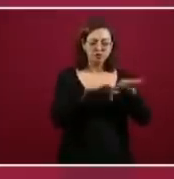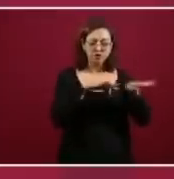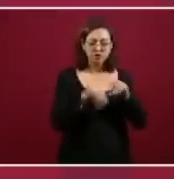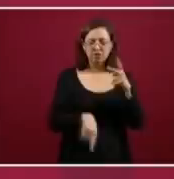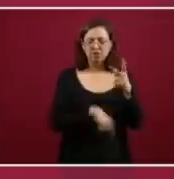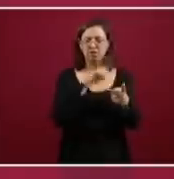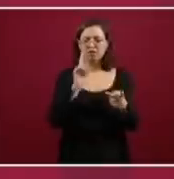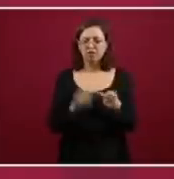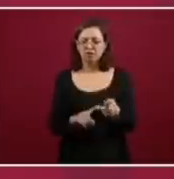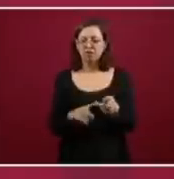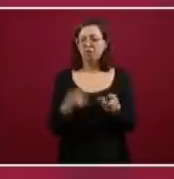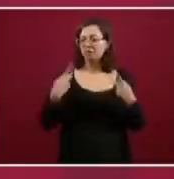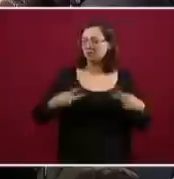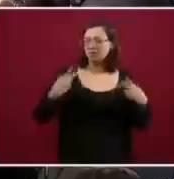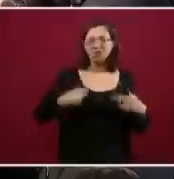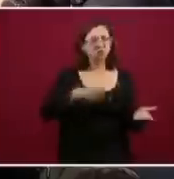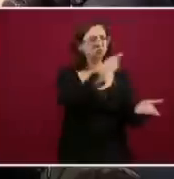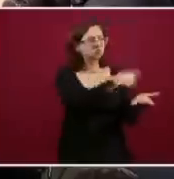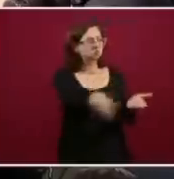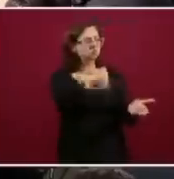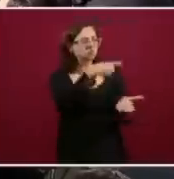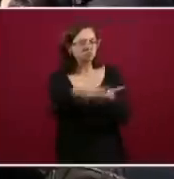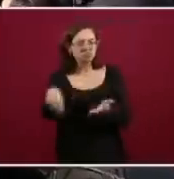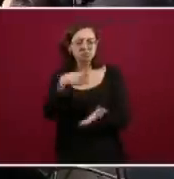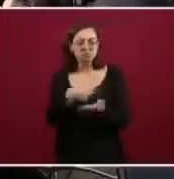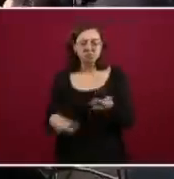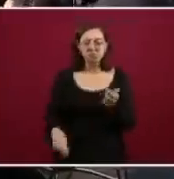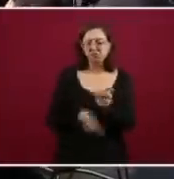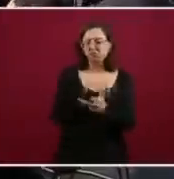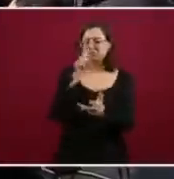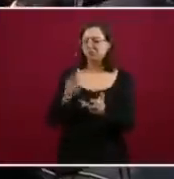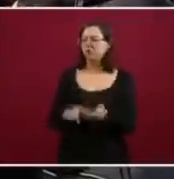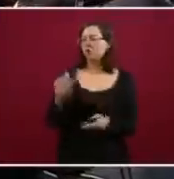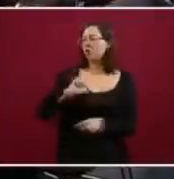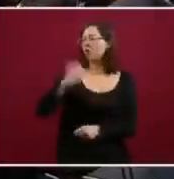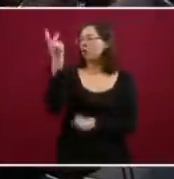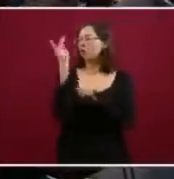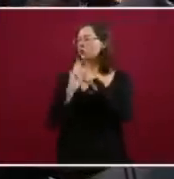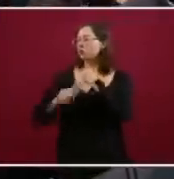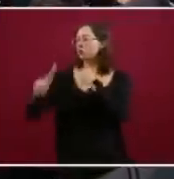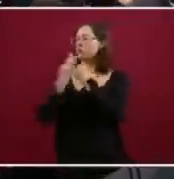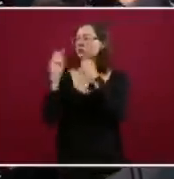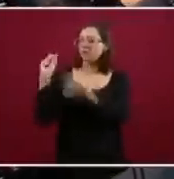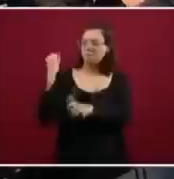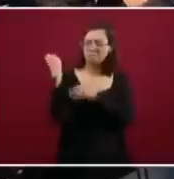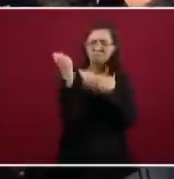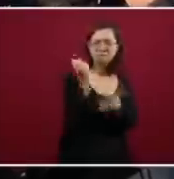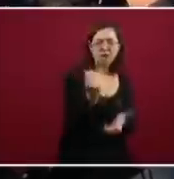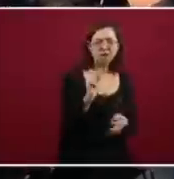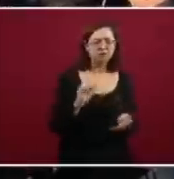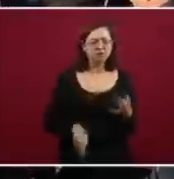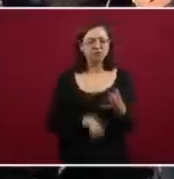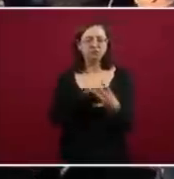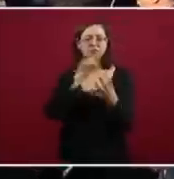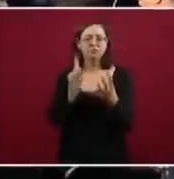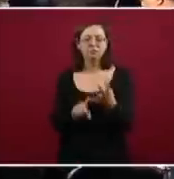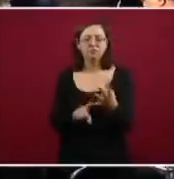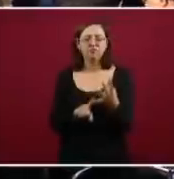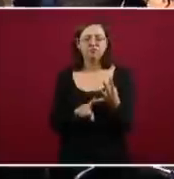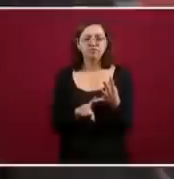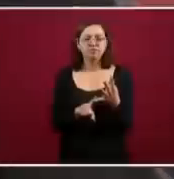creciendo el consumo está aumentando la inversión extranjera está aumentando